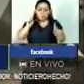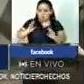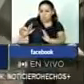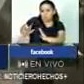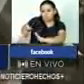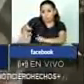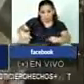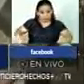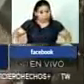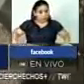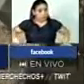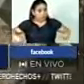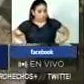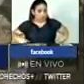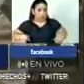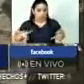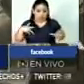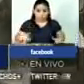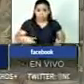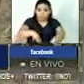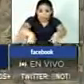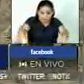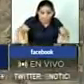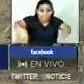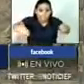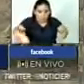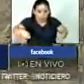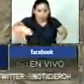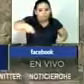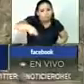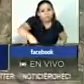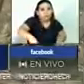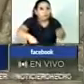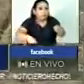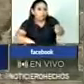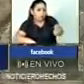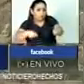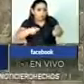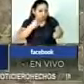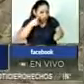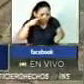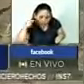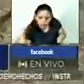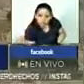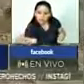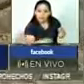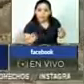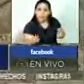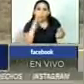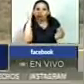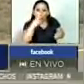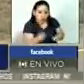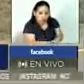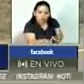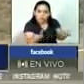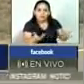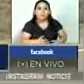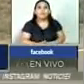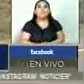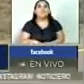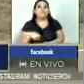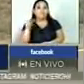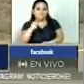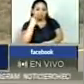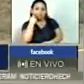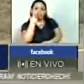minutos la silla y se apoya en sus bordones a comenzar a quitar la maleza. Así